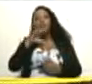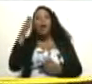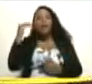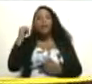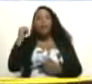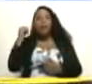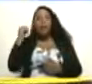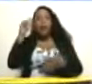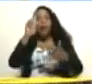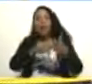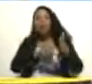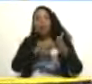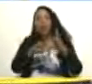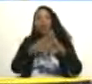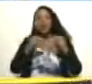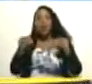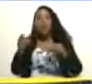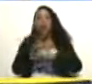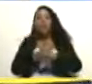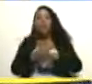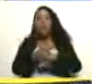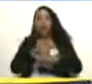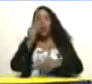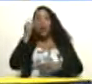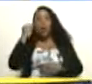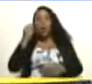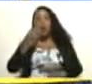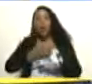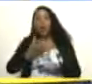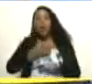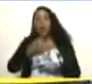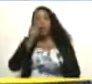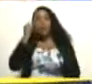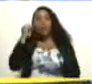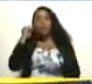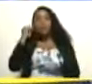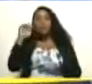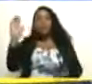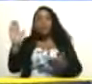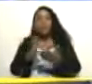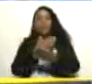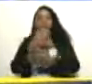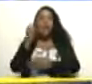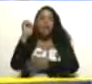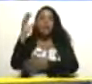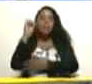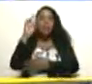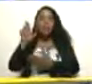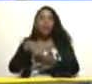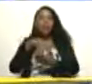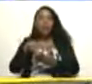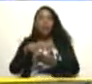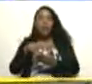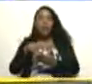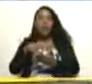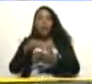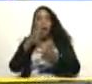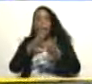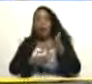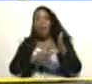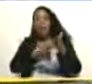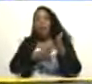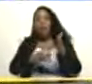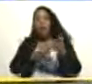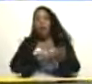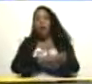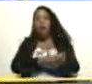todos los gobernadores, gobernadoras, alcaldes, a todos los poderes públicos, destituyó a la Asamblea Nacional, acabó con el carácter